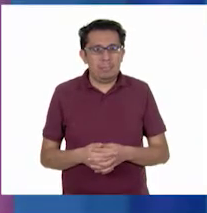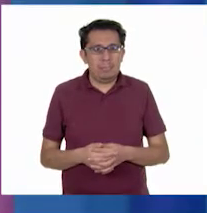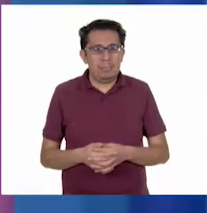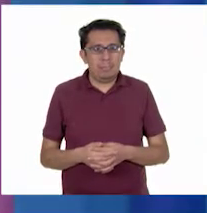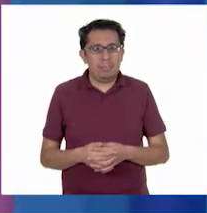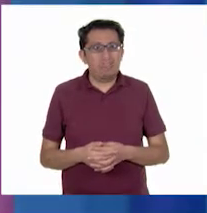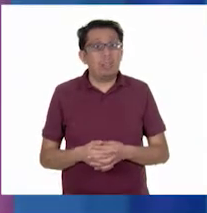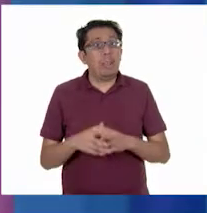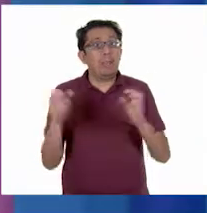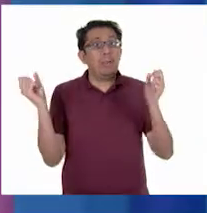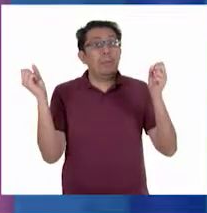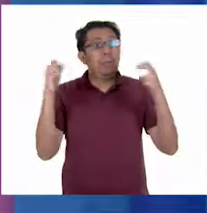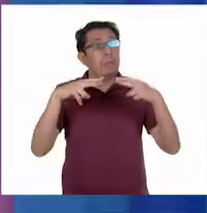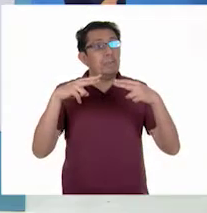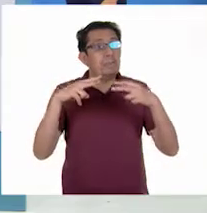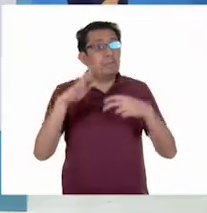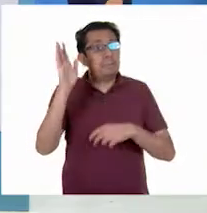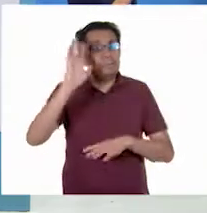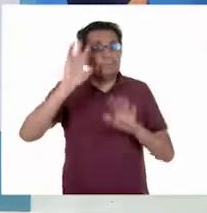aprendeencasa.sep.gov.mx. ¡Nos vemos!